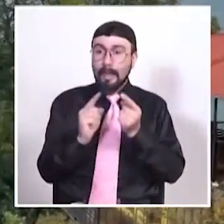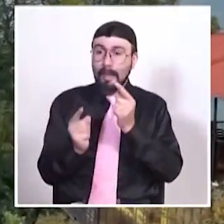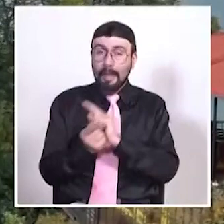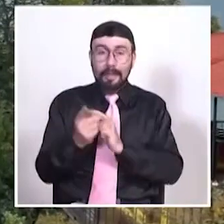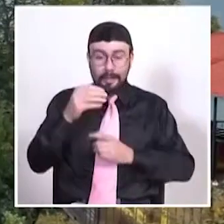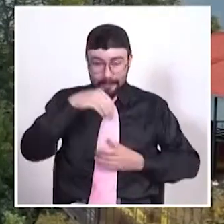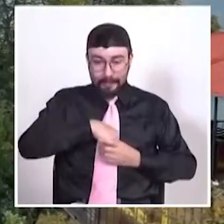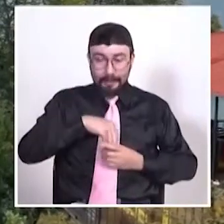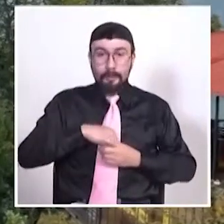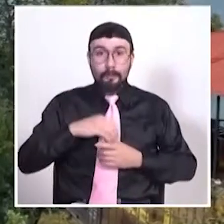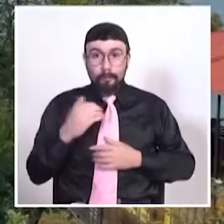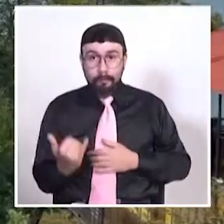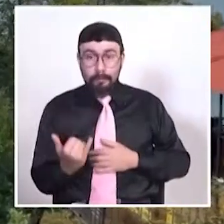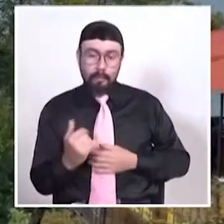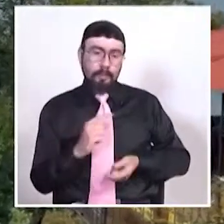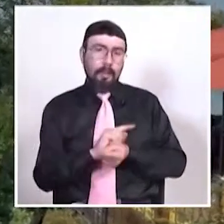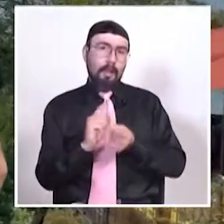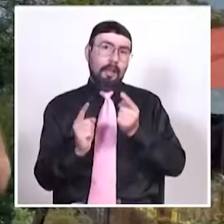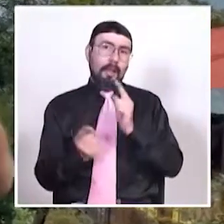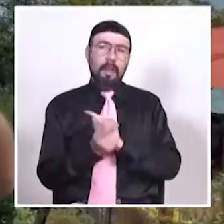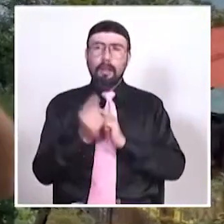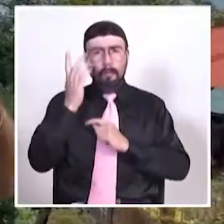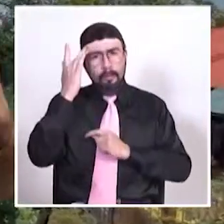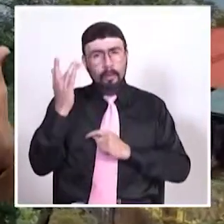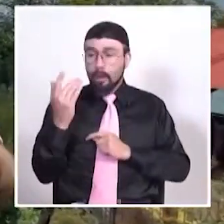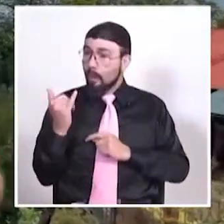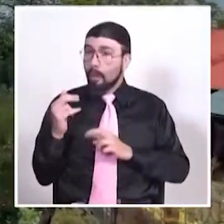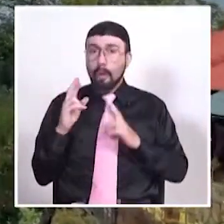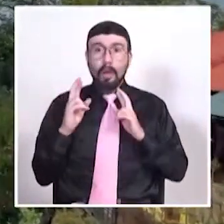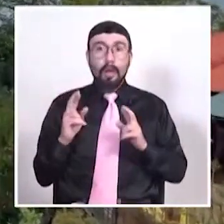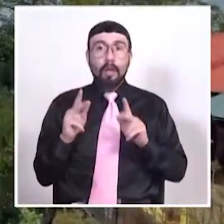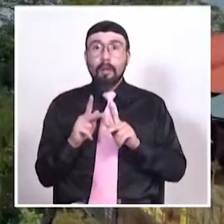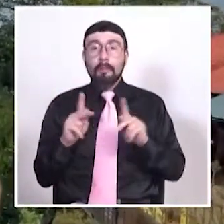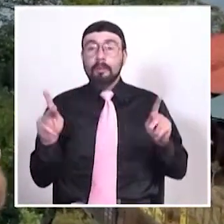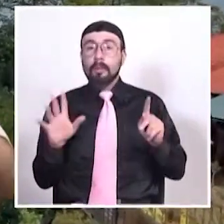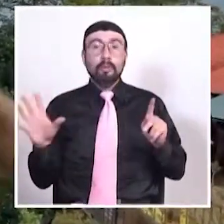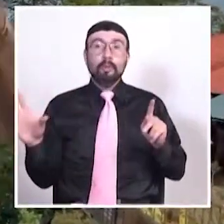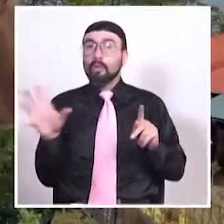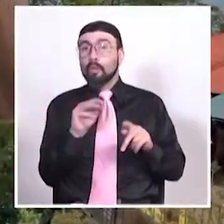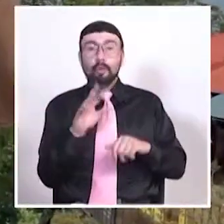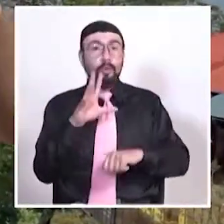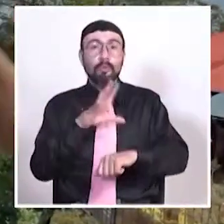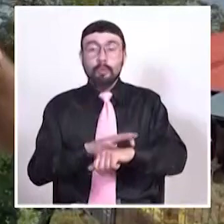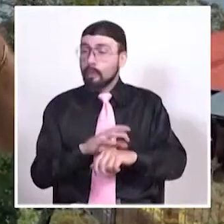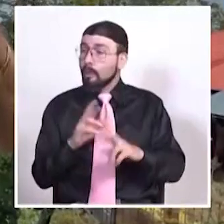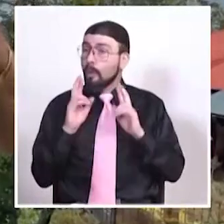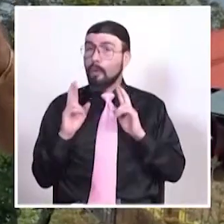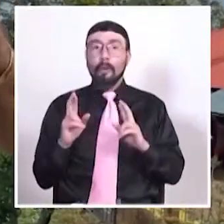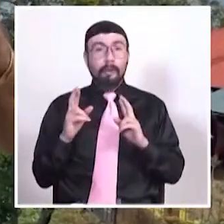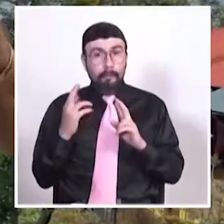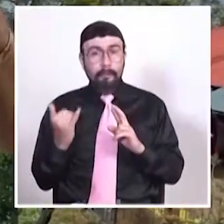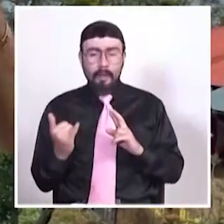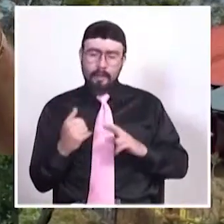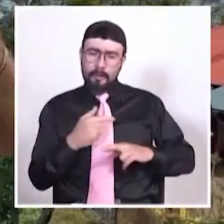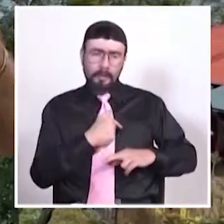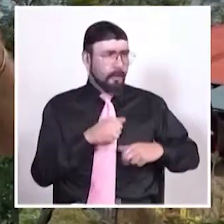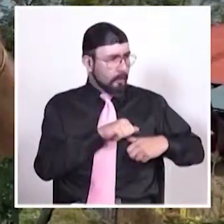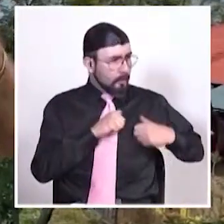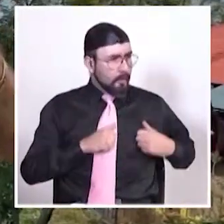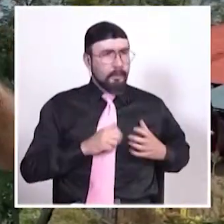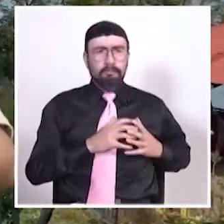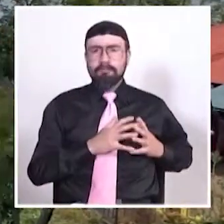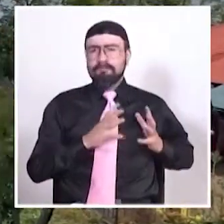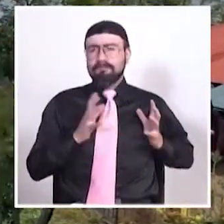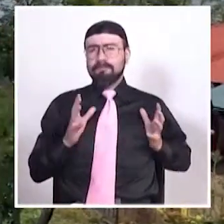interior. Porque es que ojalá todos los médicos abriéramos nuestro corazón a